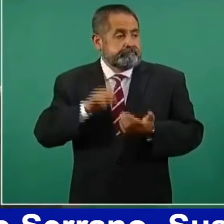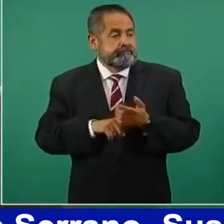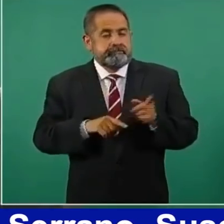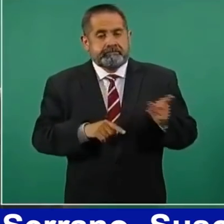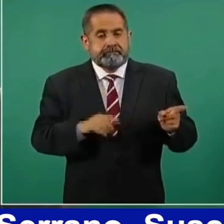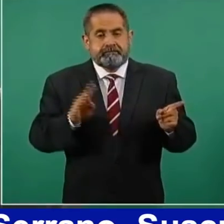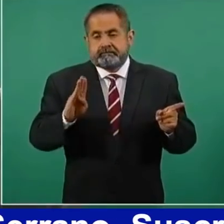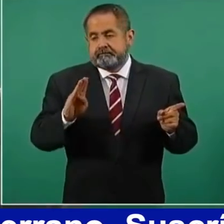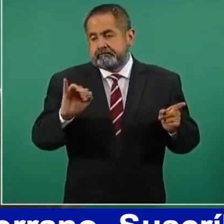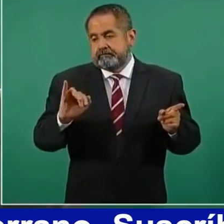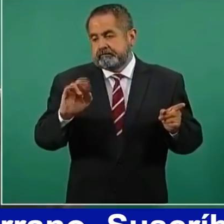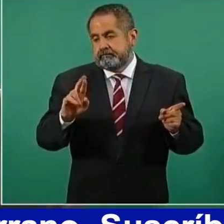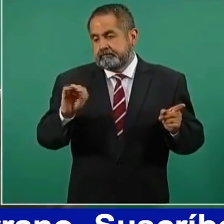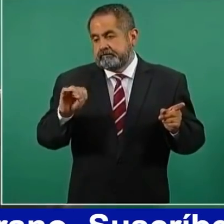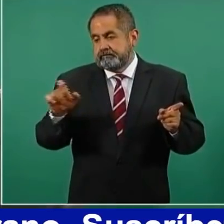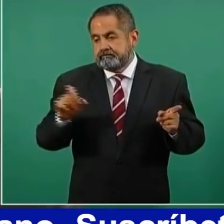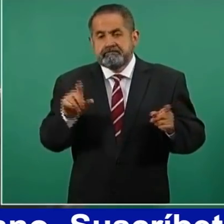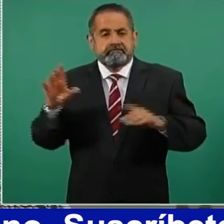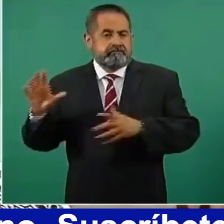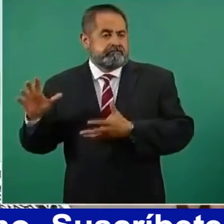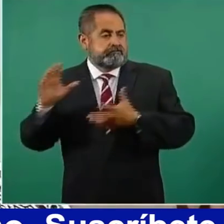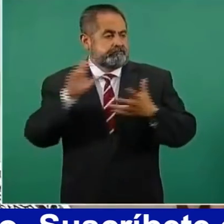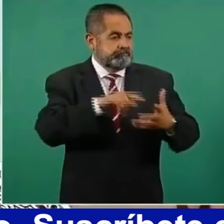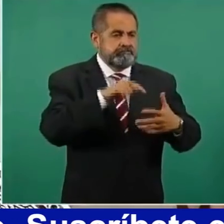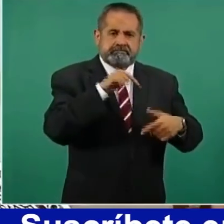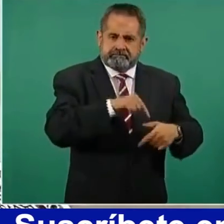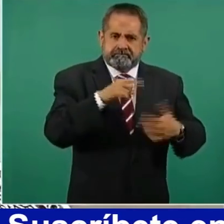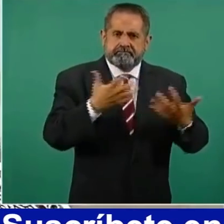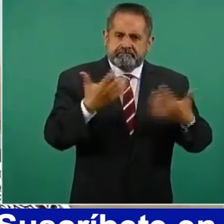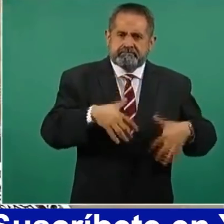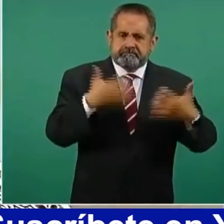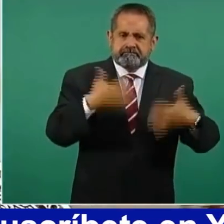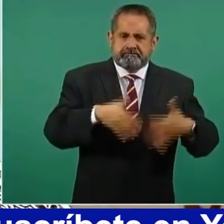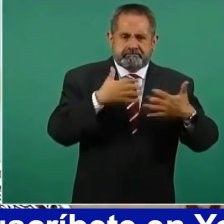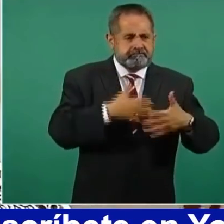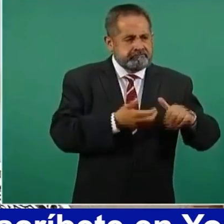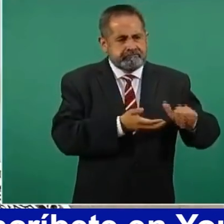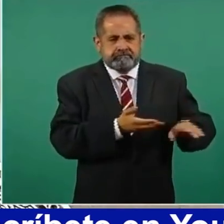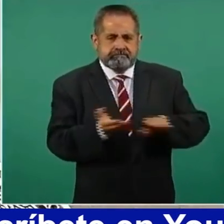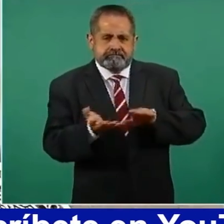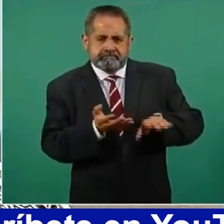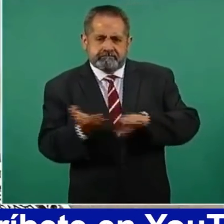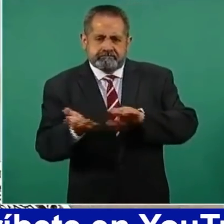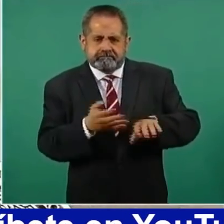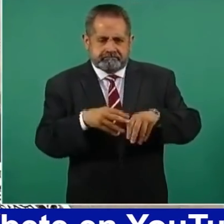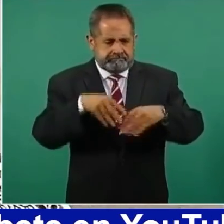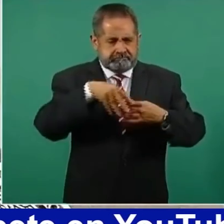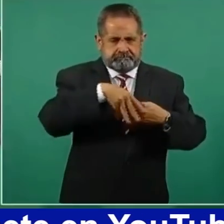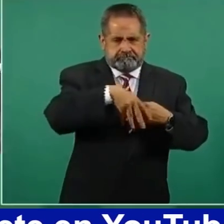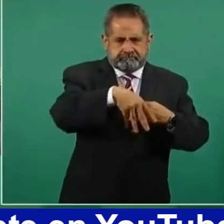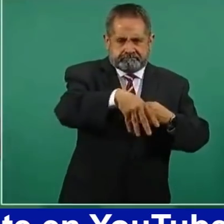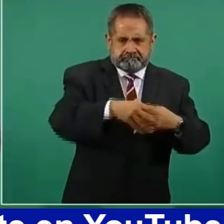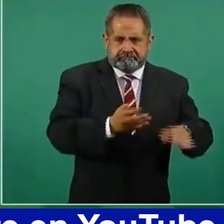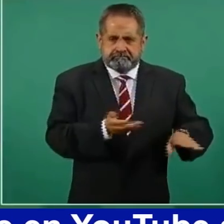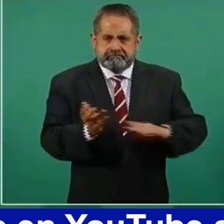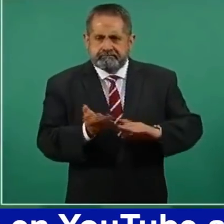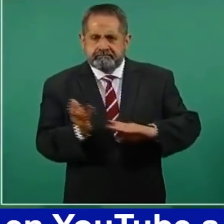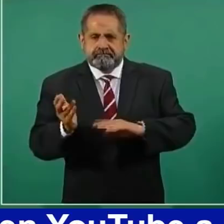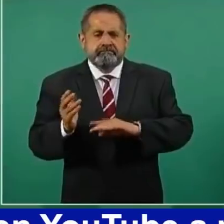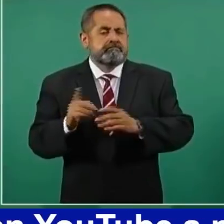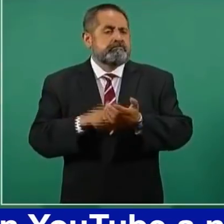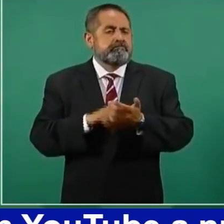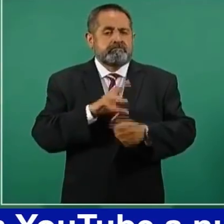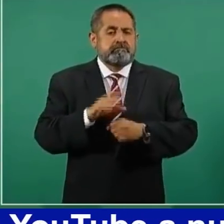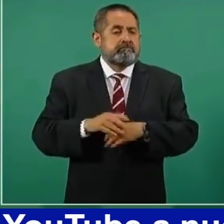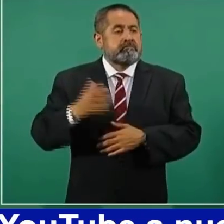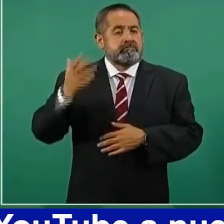ser el sitio donde se escalara la producción de la vacuna, y esto ha ido fructificando. Desde marzo tenemos conversaciones cotidianas